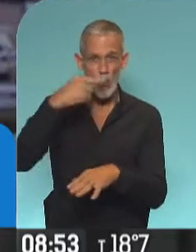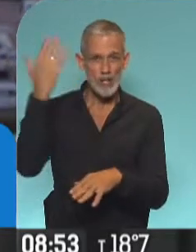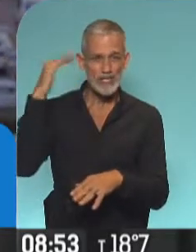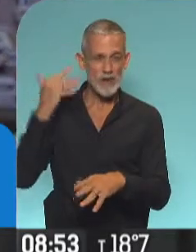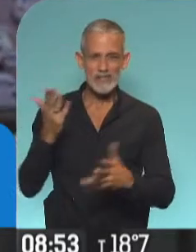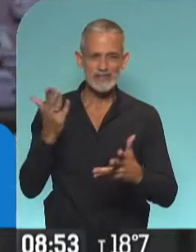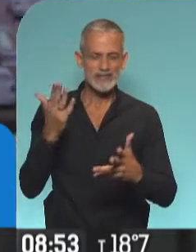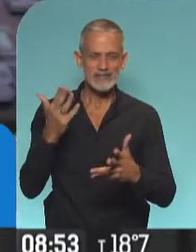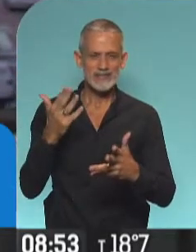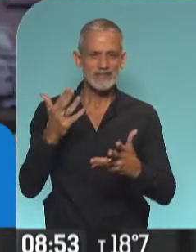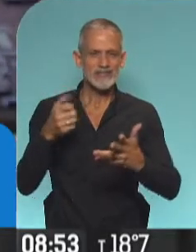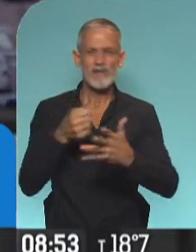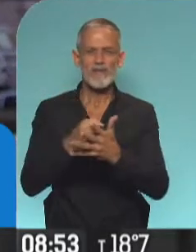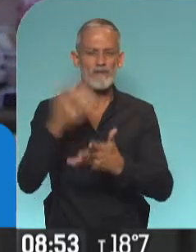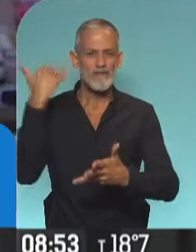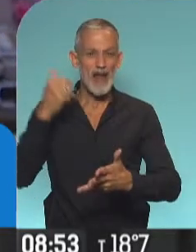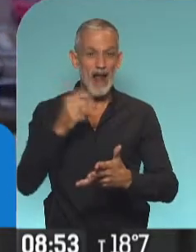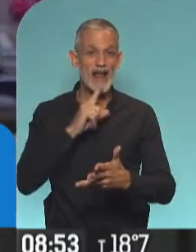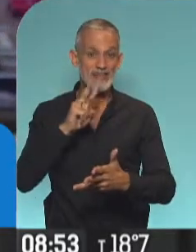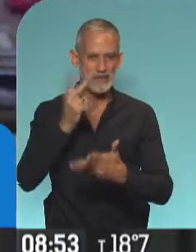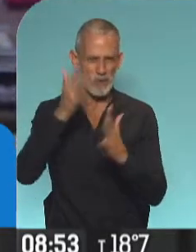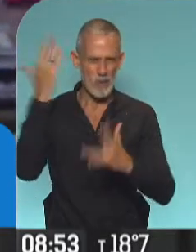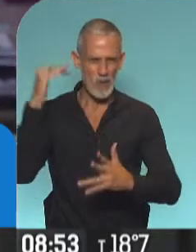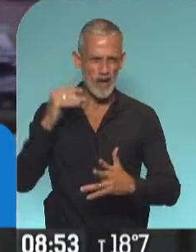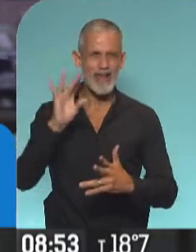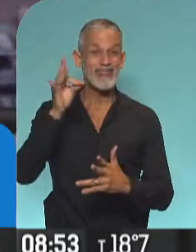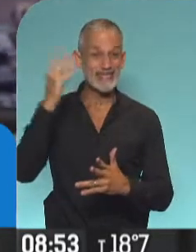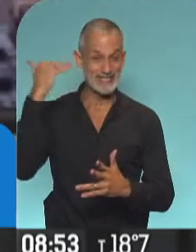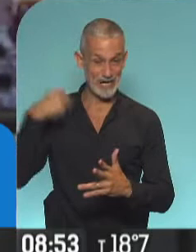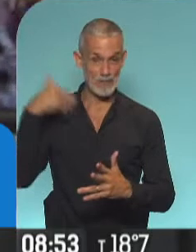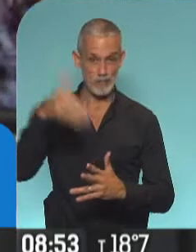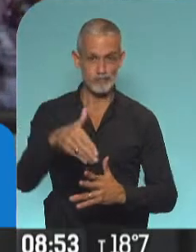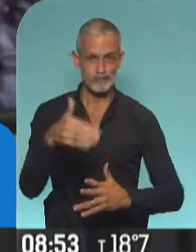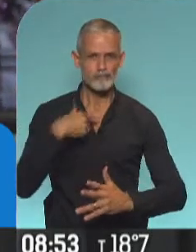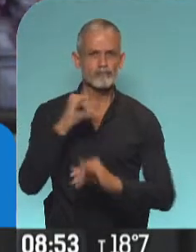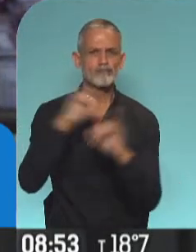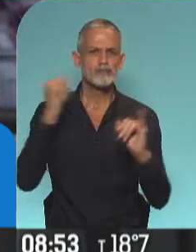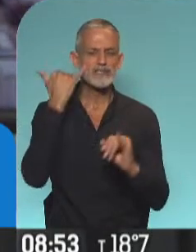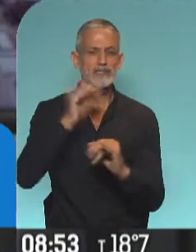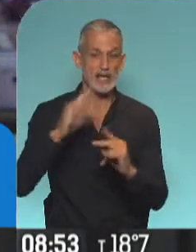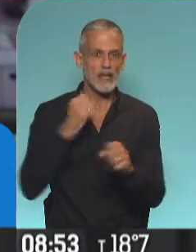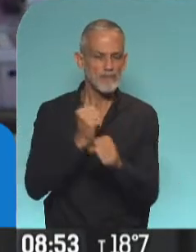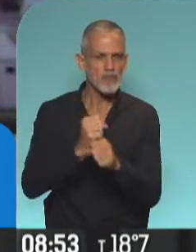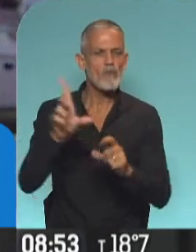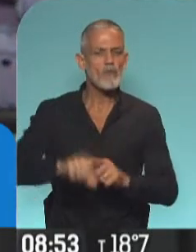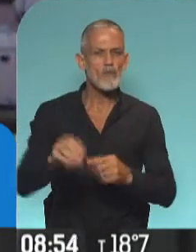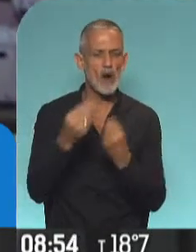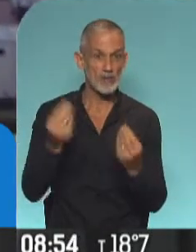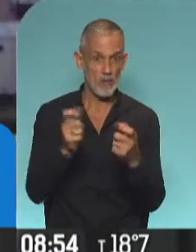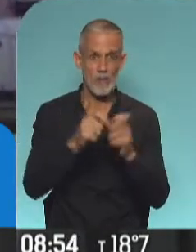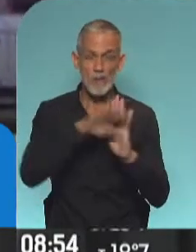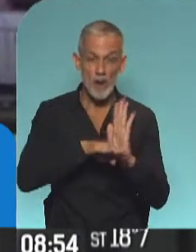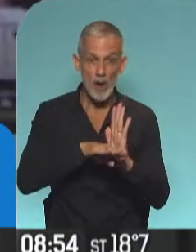programa en la televisión pública a fines de diciembre. Nosotros estamos trabajando muy fuertemente en un programa